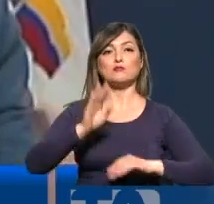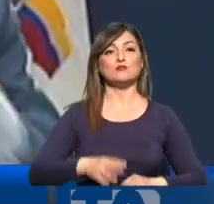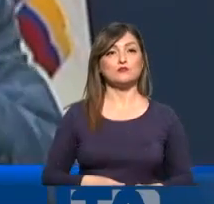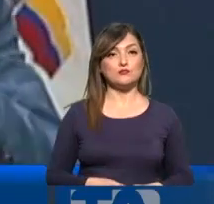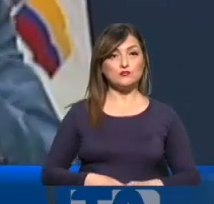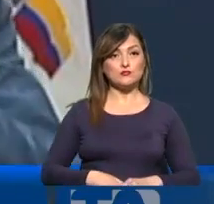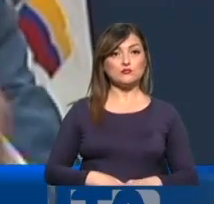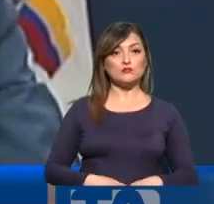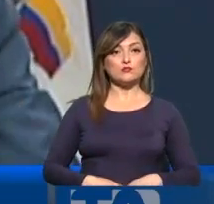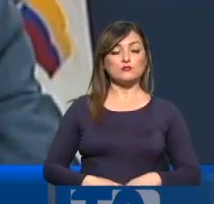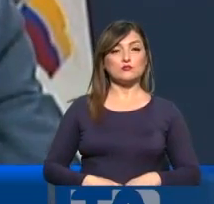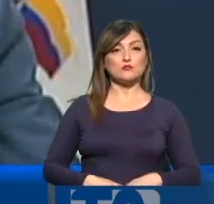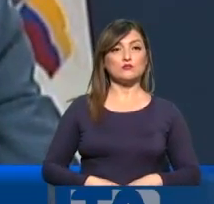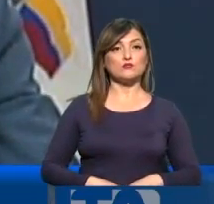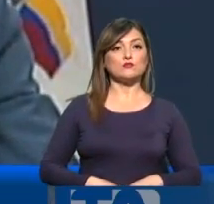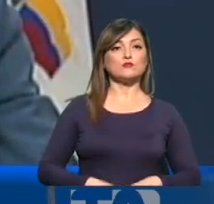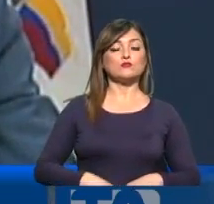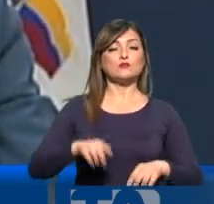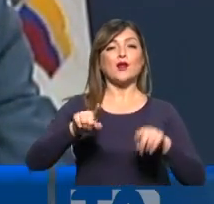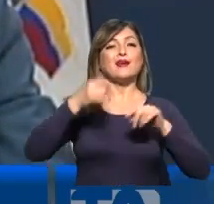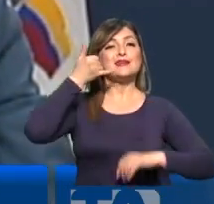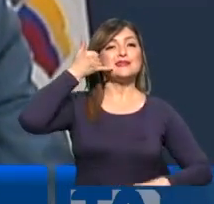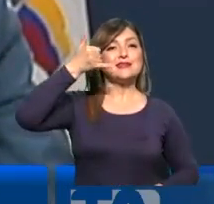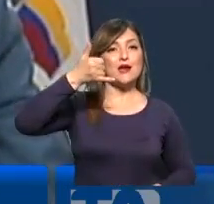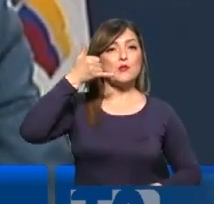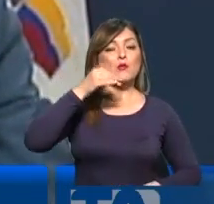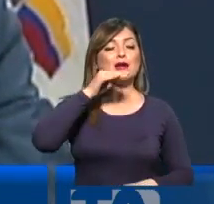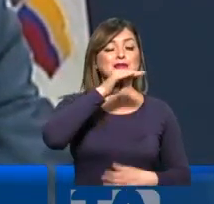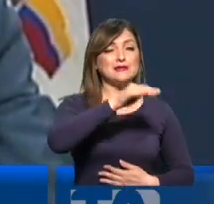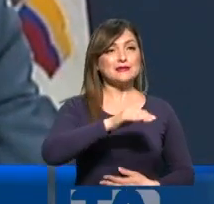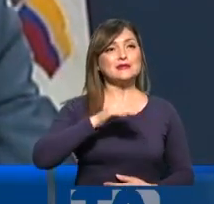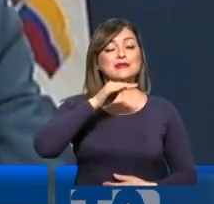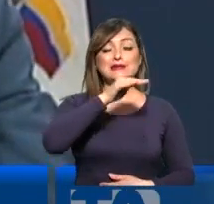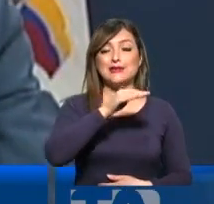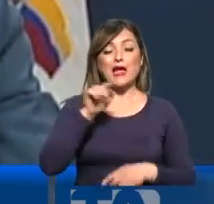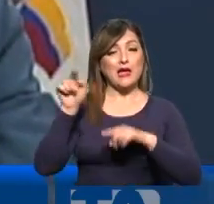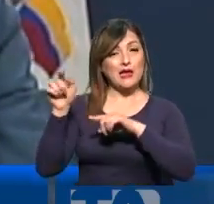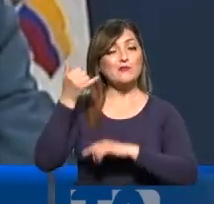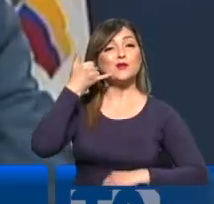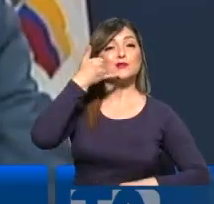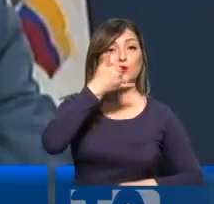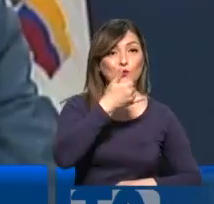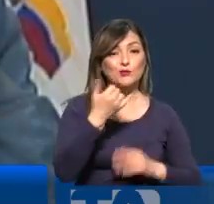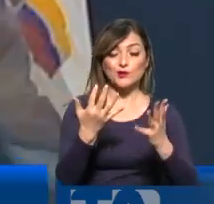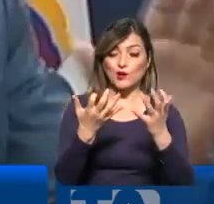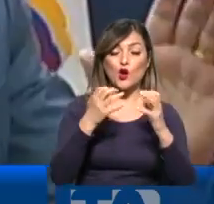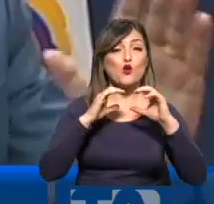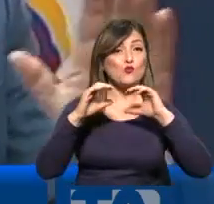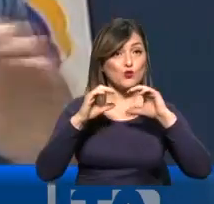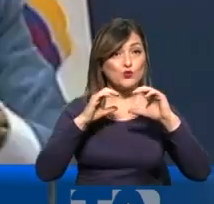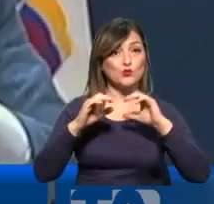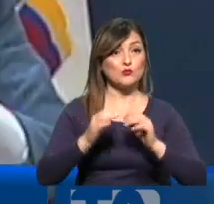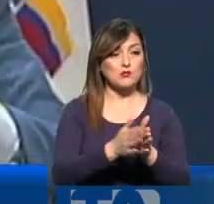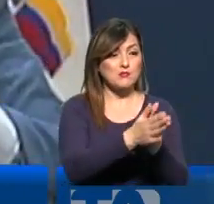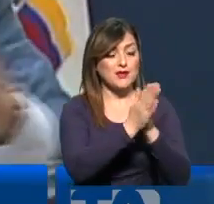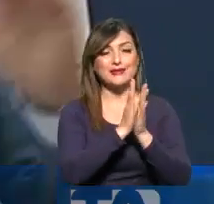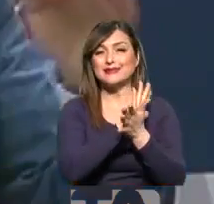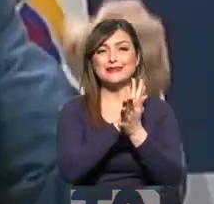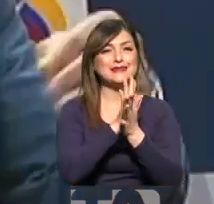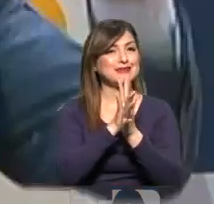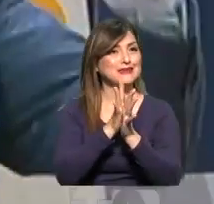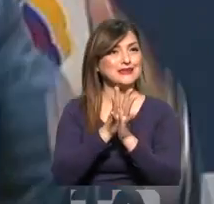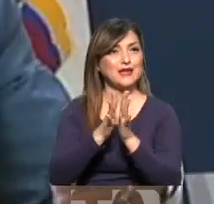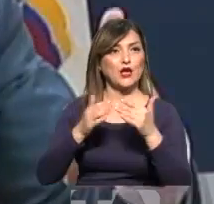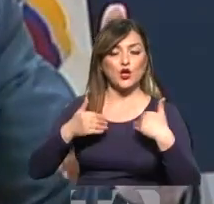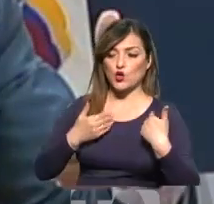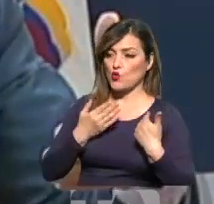relación a unas llamadas en las cuales insistentemente él quería hablar conmigo. Ningún pedido. En relación, le he